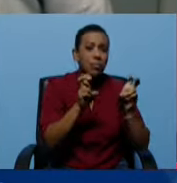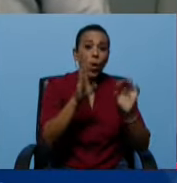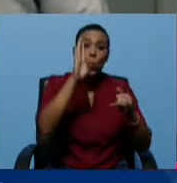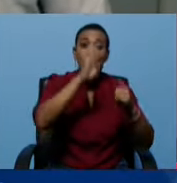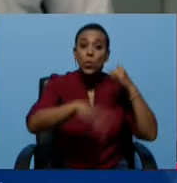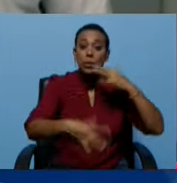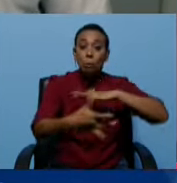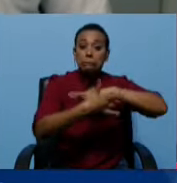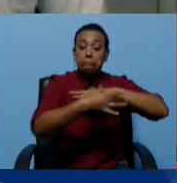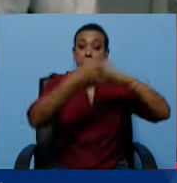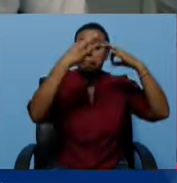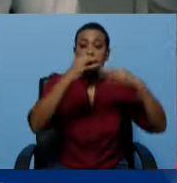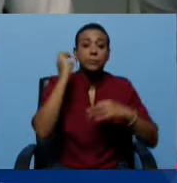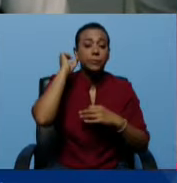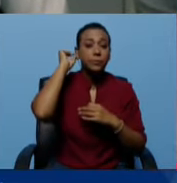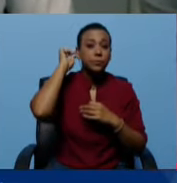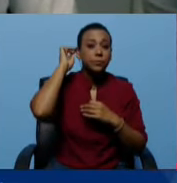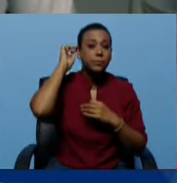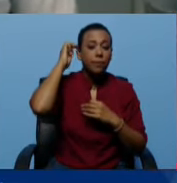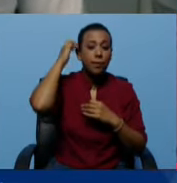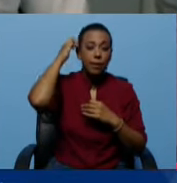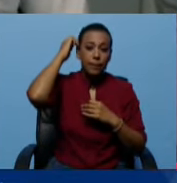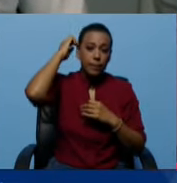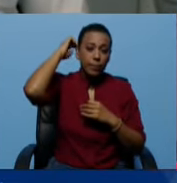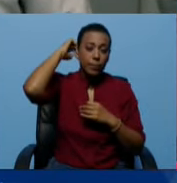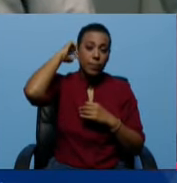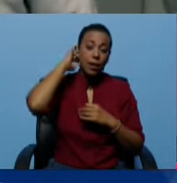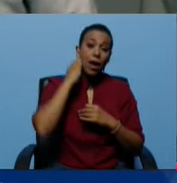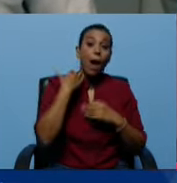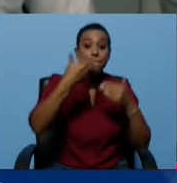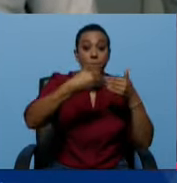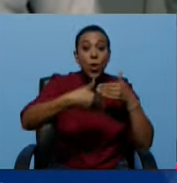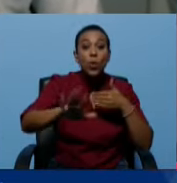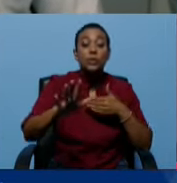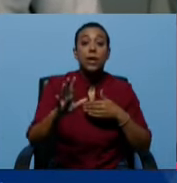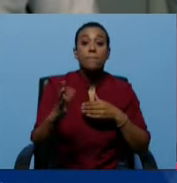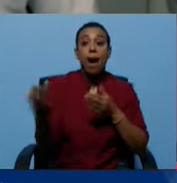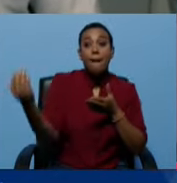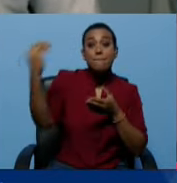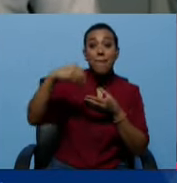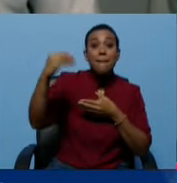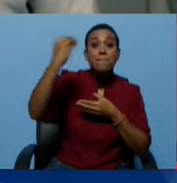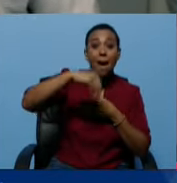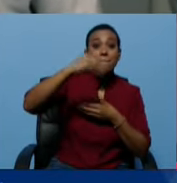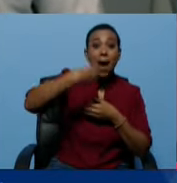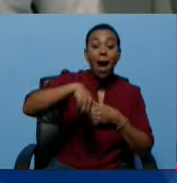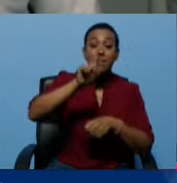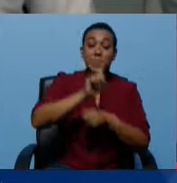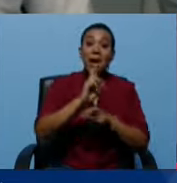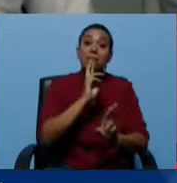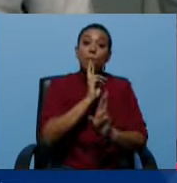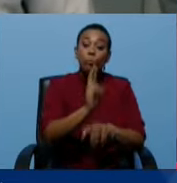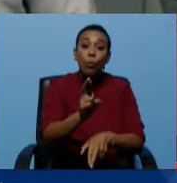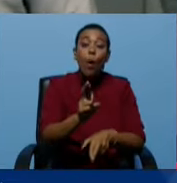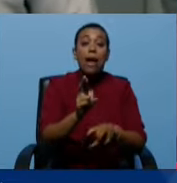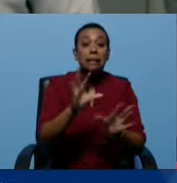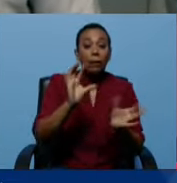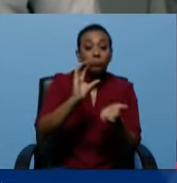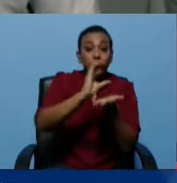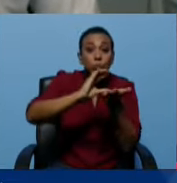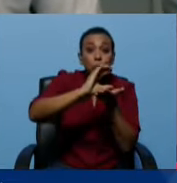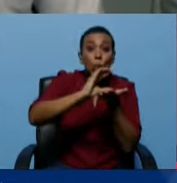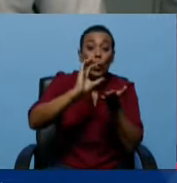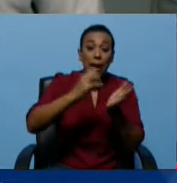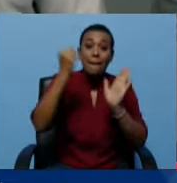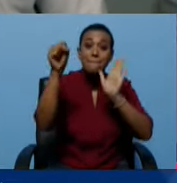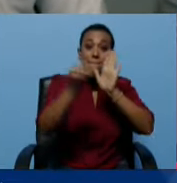última generación, todos los equipos que aquí se han instalado, y próximamente tendremos los primeros resultados sacando la